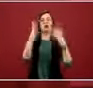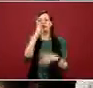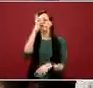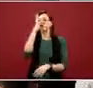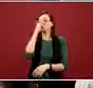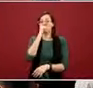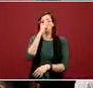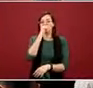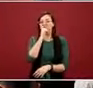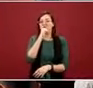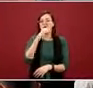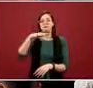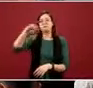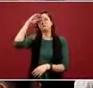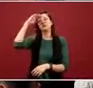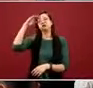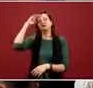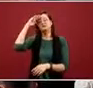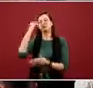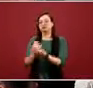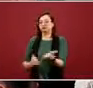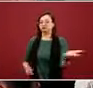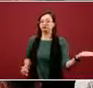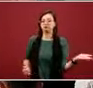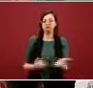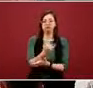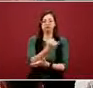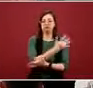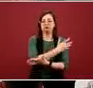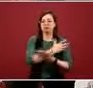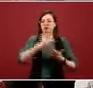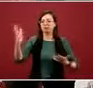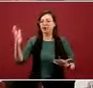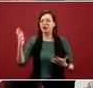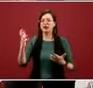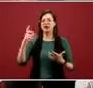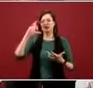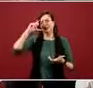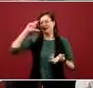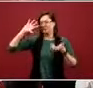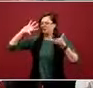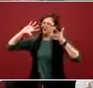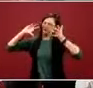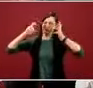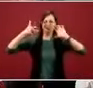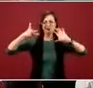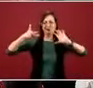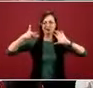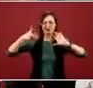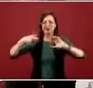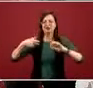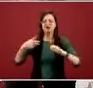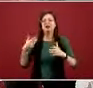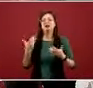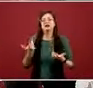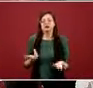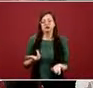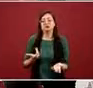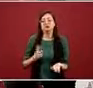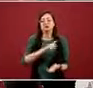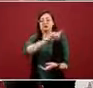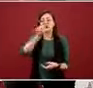tener percepciones desmesuradas, percepciones ya sea exageradas o distorsionadas de la realidad, que a su vez nos